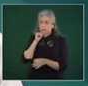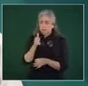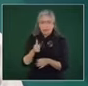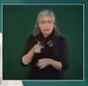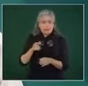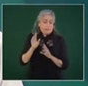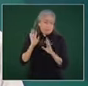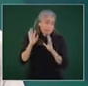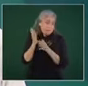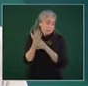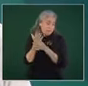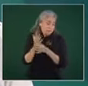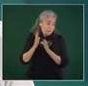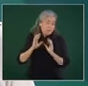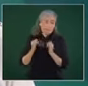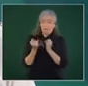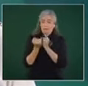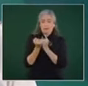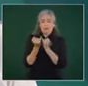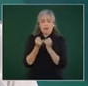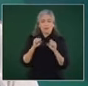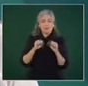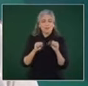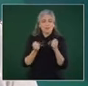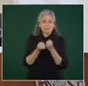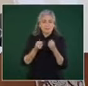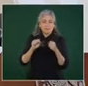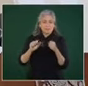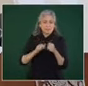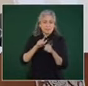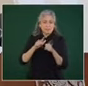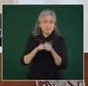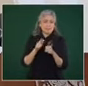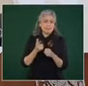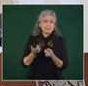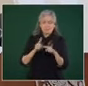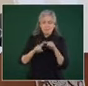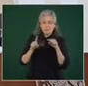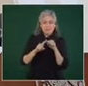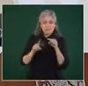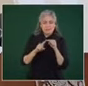civil supuestos Defensores de Derechos